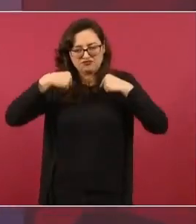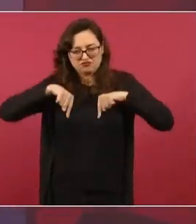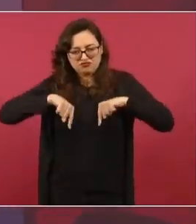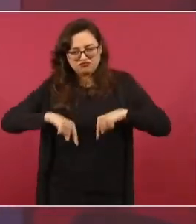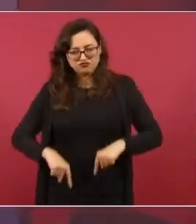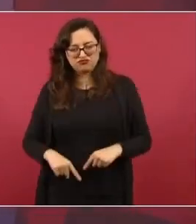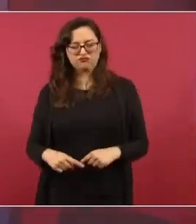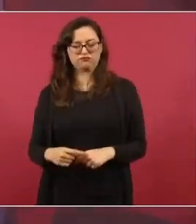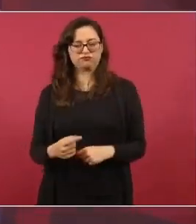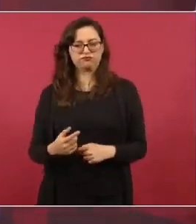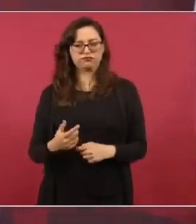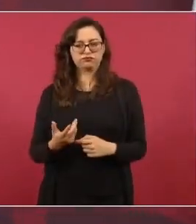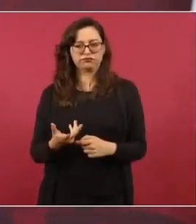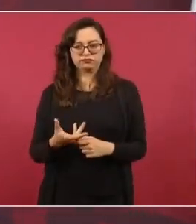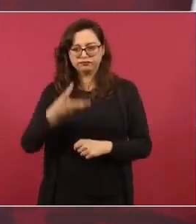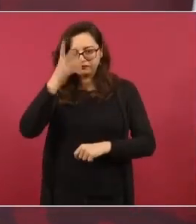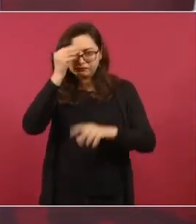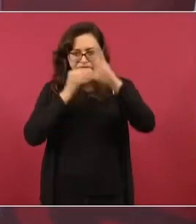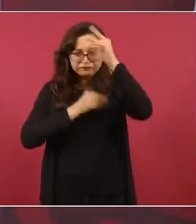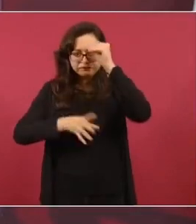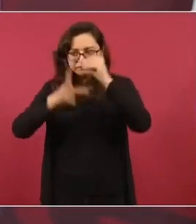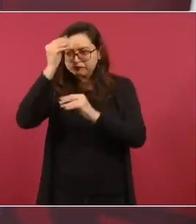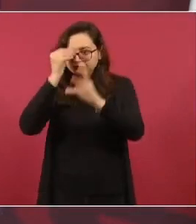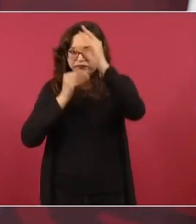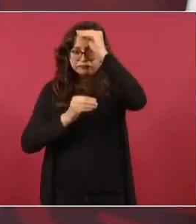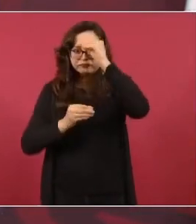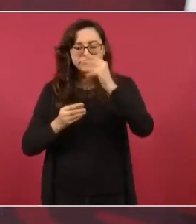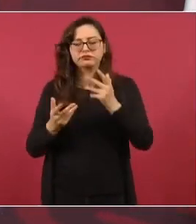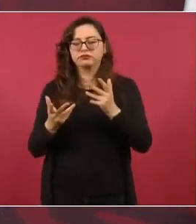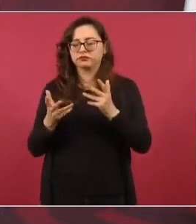no aumente el consumo